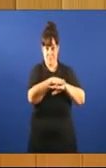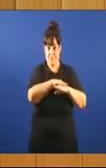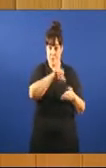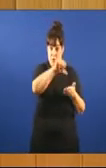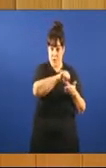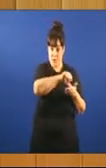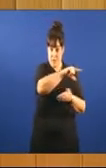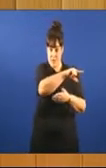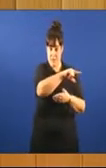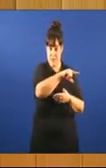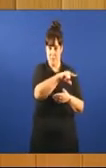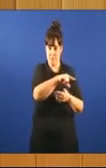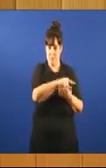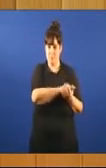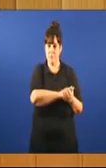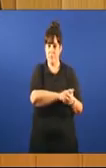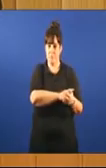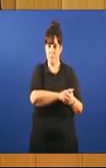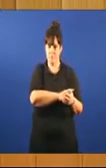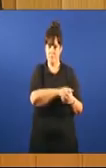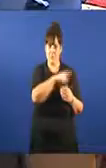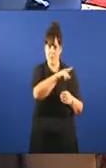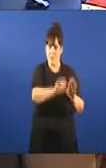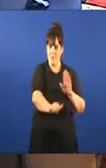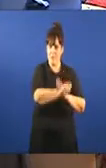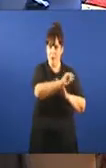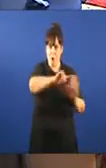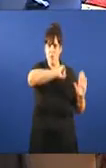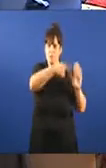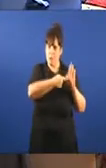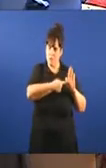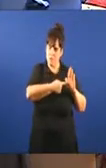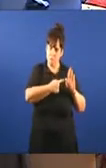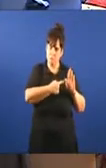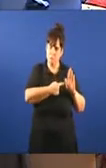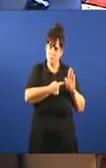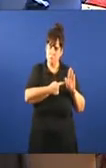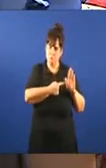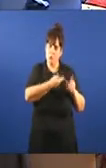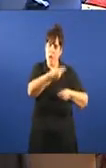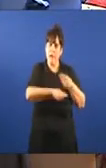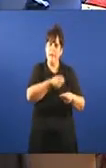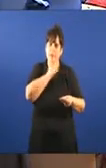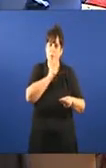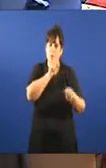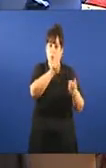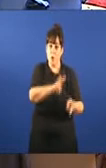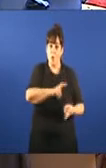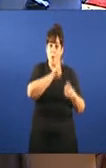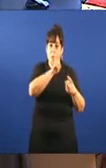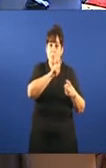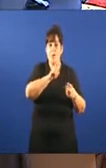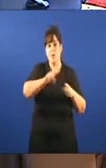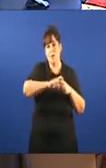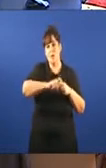en efecto, cometendo un auténtico fraude de lei, estableceu un imposto estatal do tipo cero, para